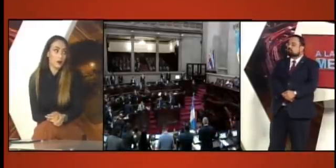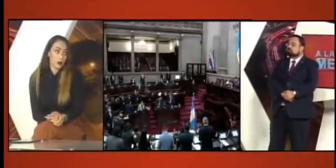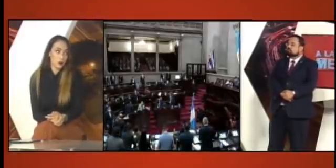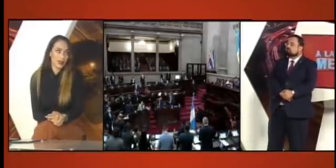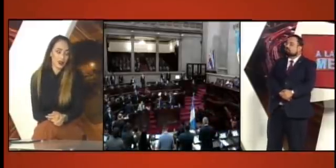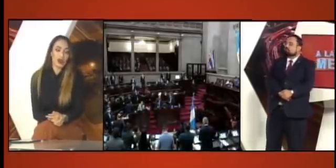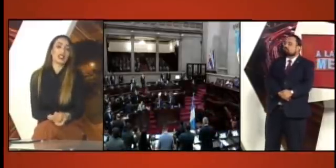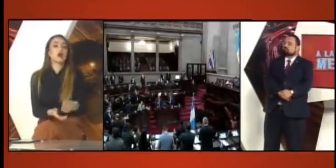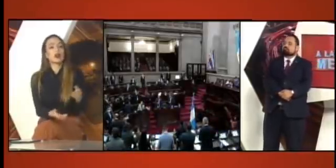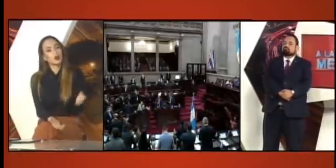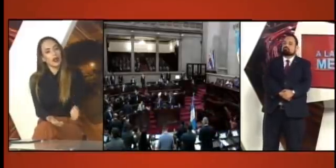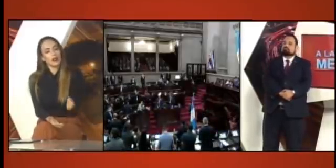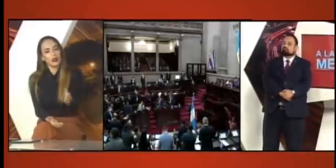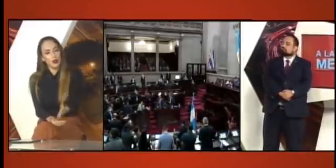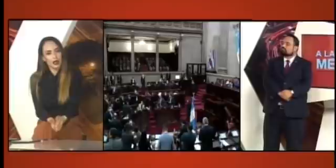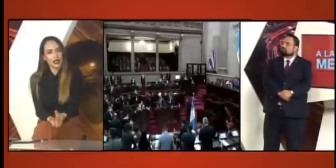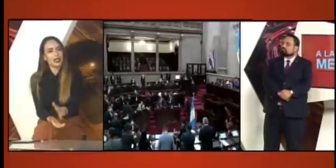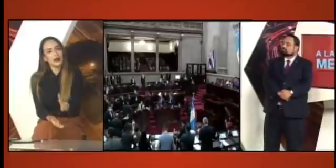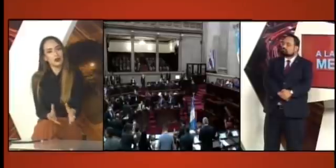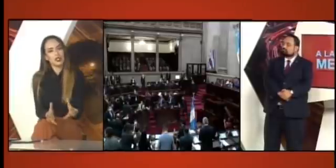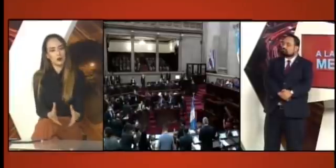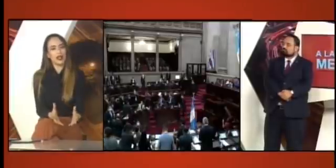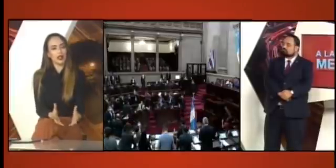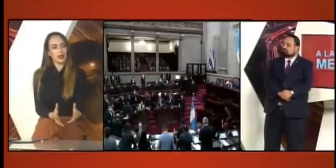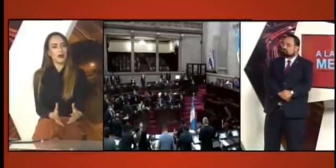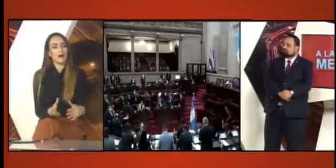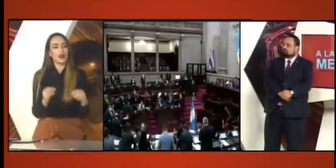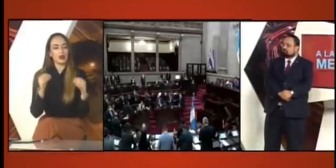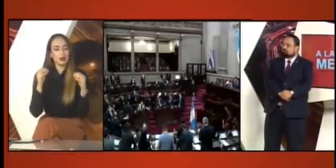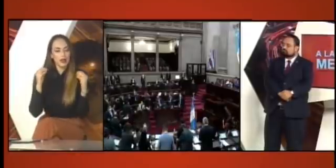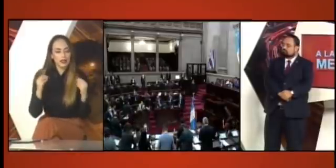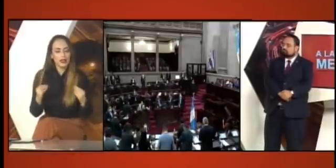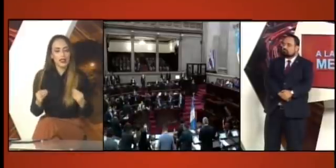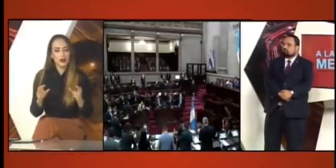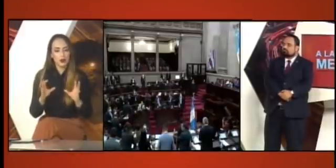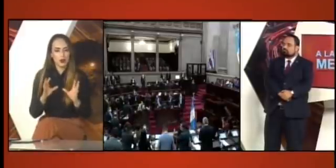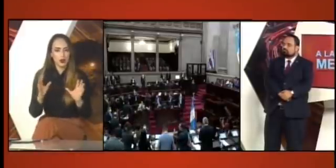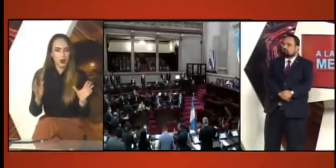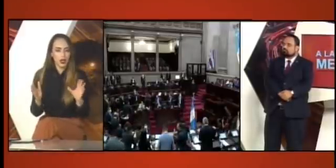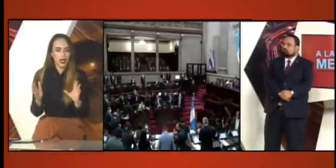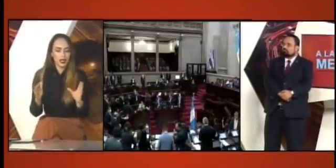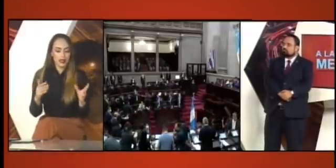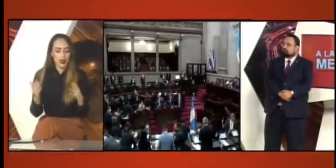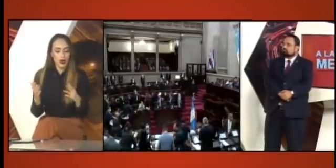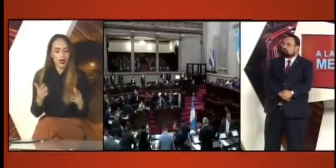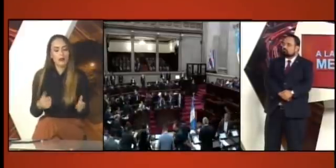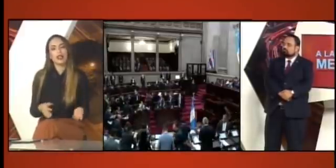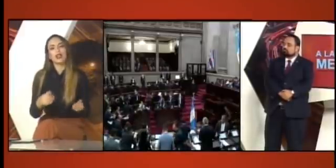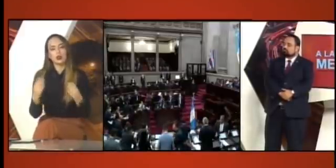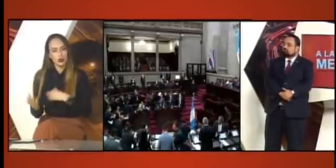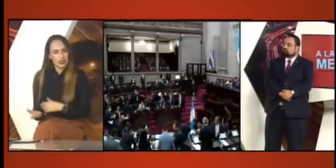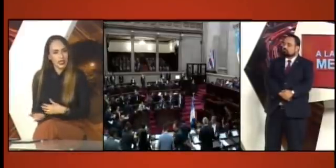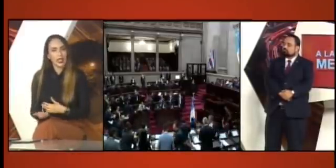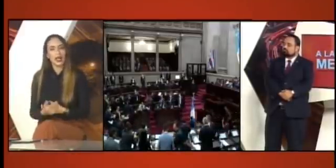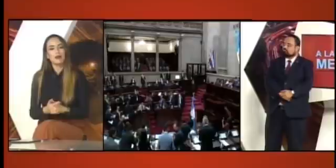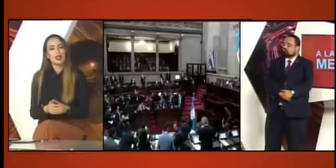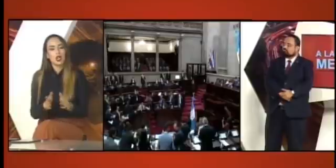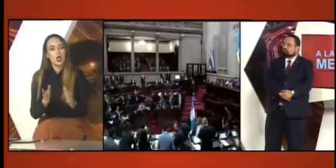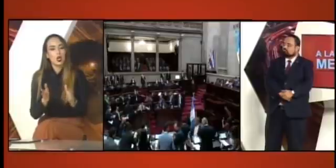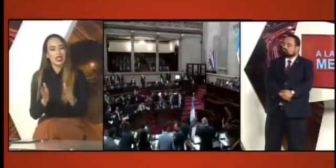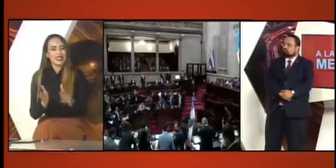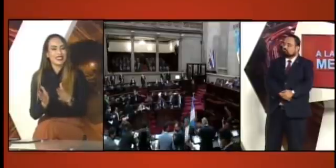pendiente por supuesto y lo actuado recuerda aquí le hemos explicado también para que usted vaya entendiendo el proceso toque de estado de calamidad los toques de queda